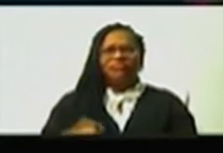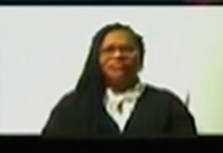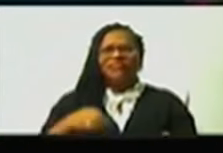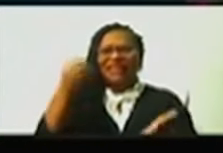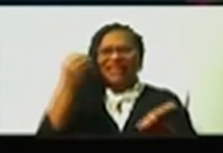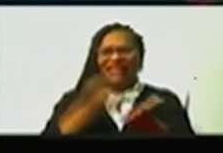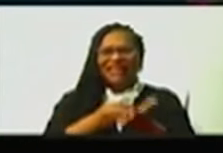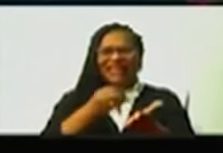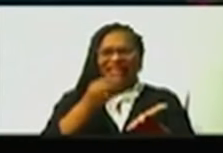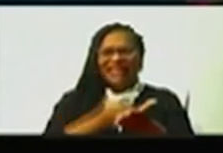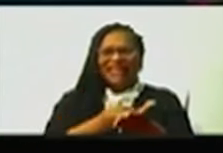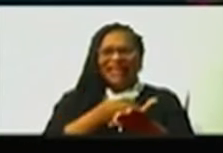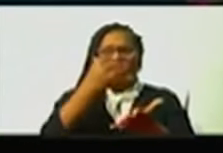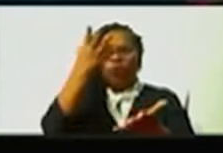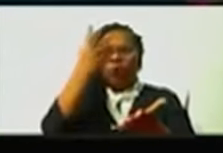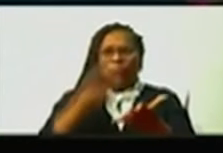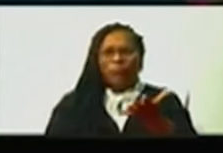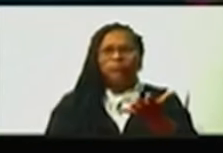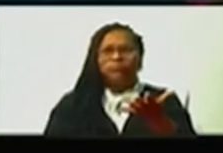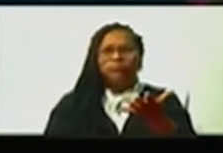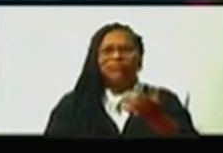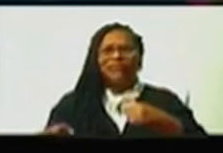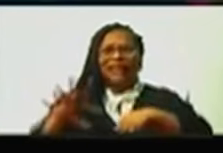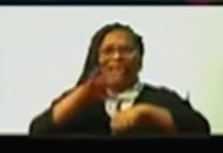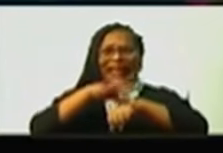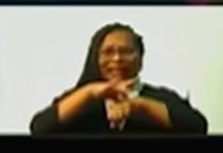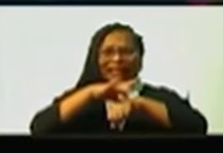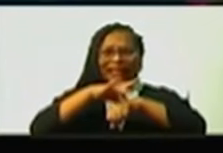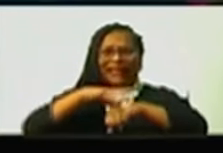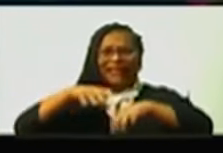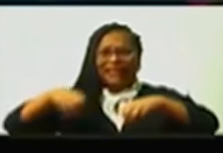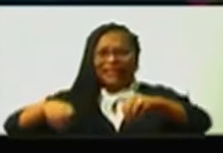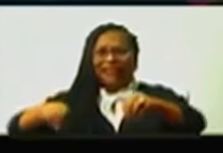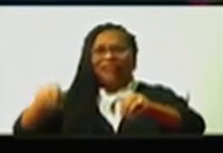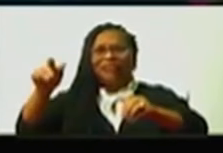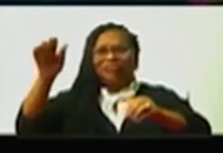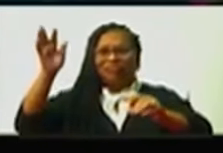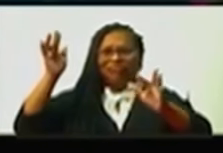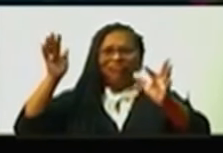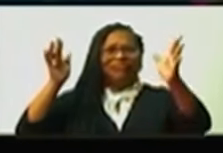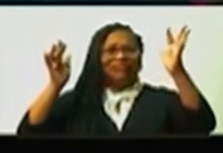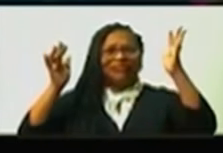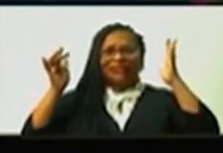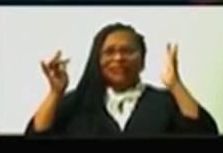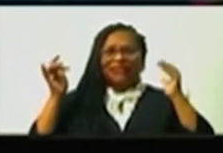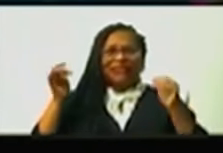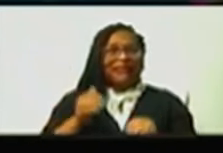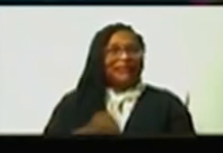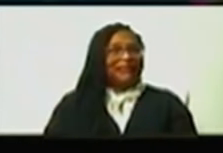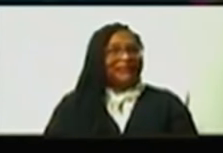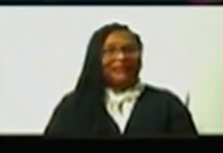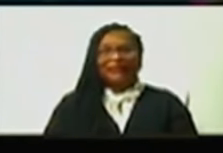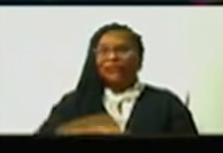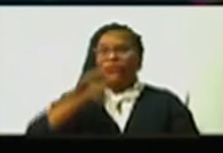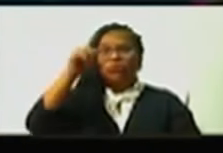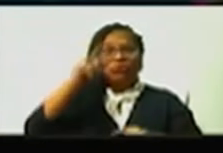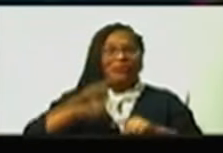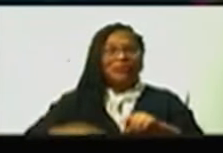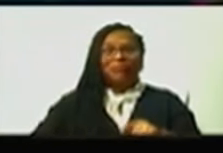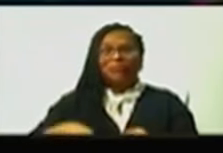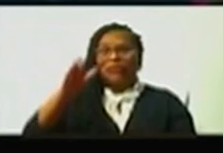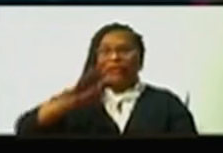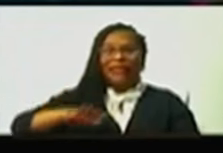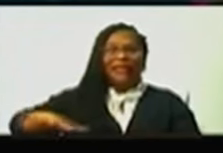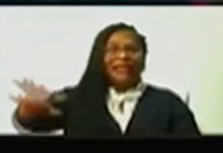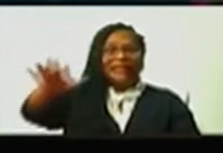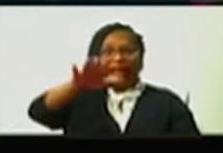perdió en la agricultura. No es posible subsistir en Rancho Arriba, en El Pinal,